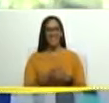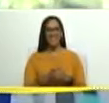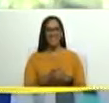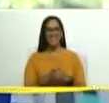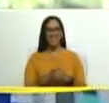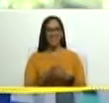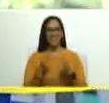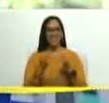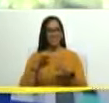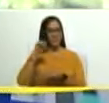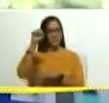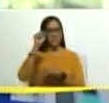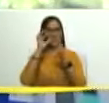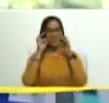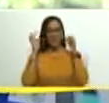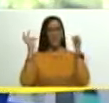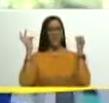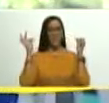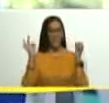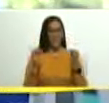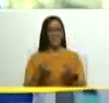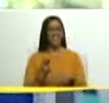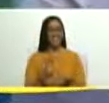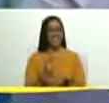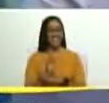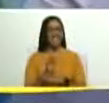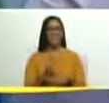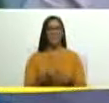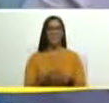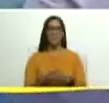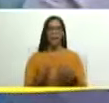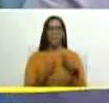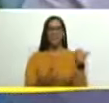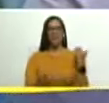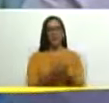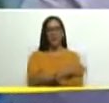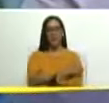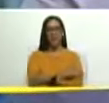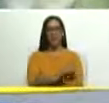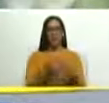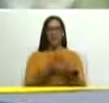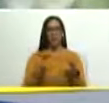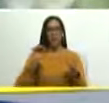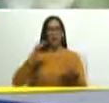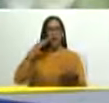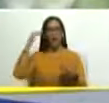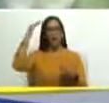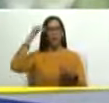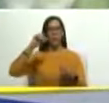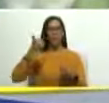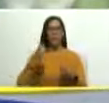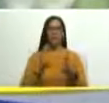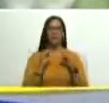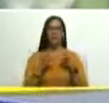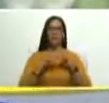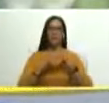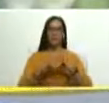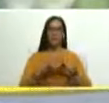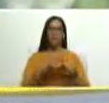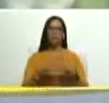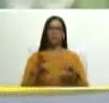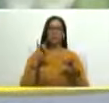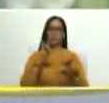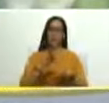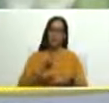Super bigote se las trae. Sí. Presidente, un abrazo de todos los adultos mayores. Le estoy hablando con mi corazón. Lo quiero, lo